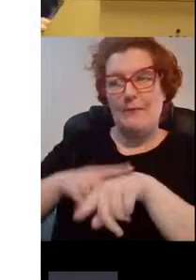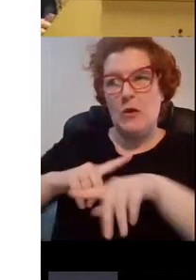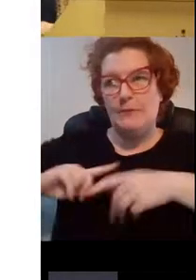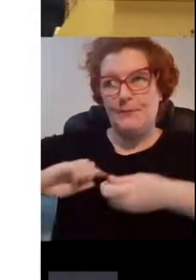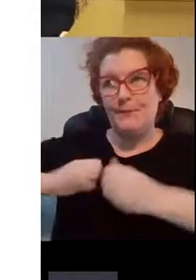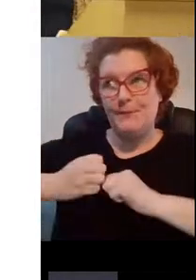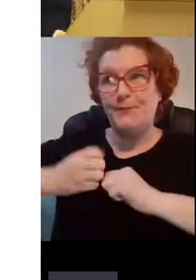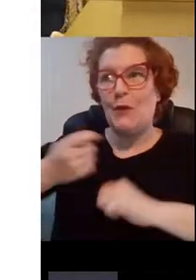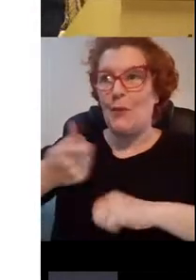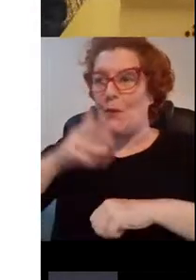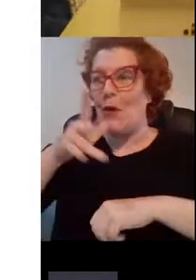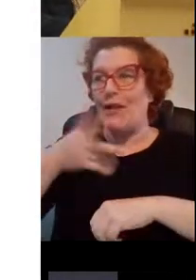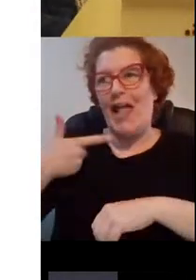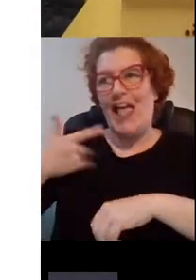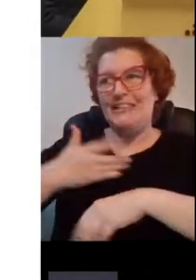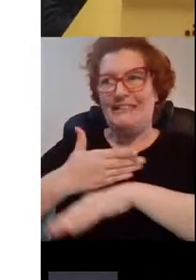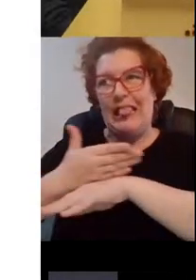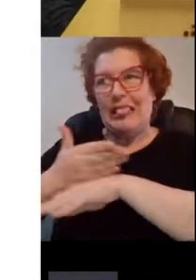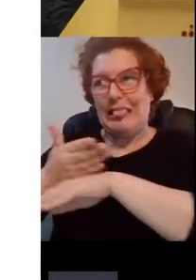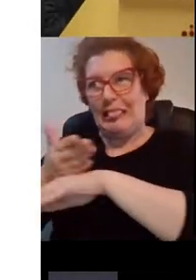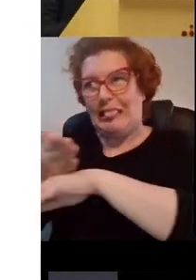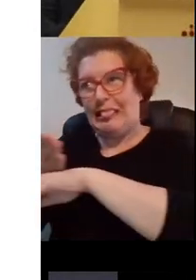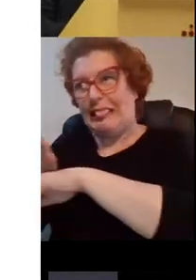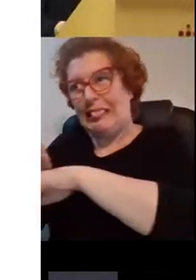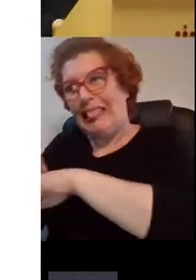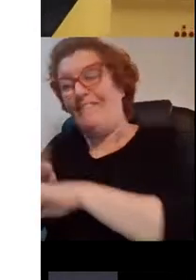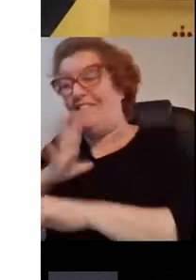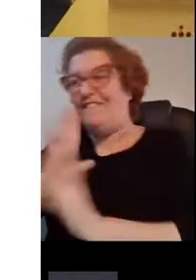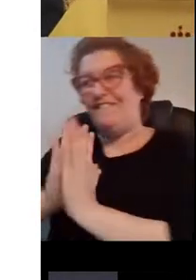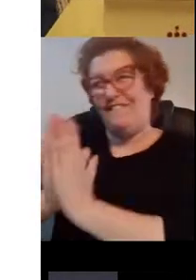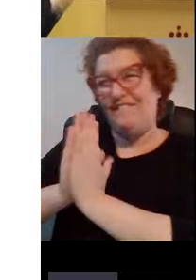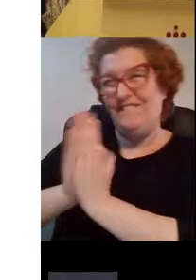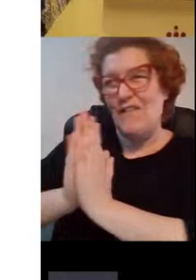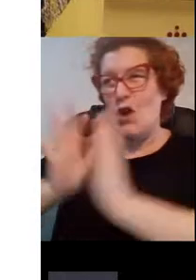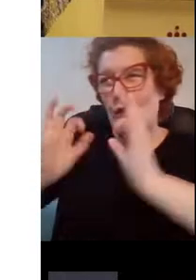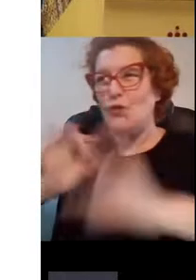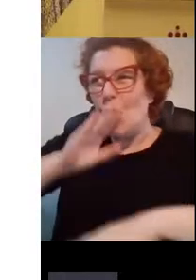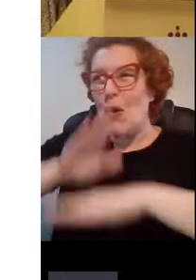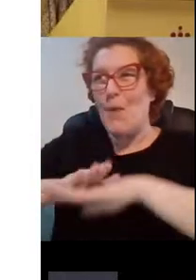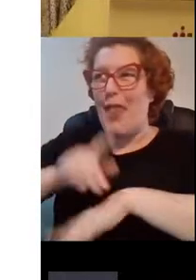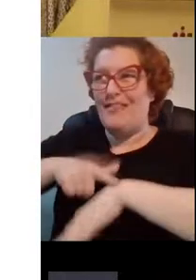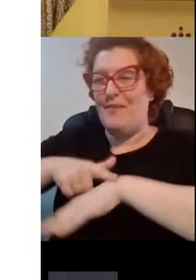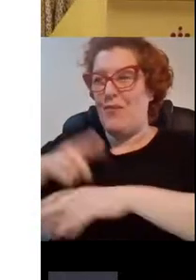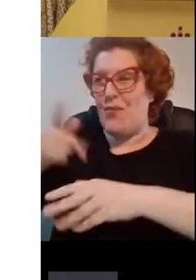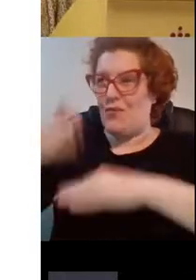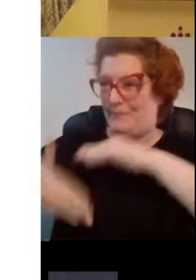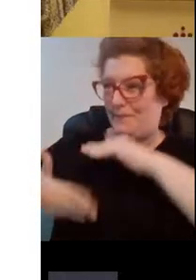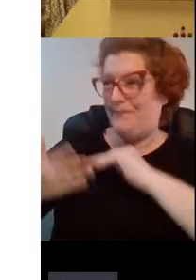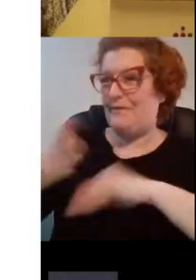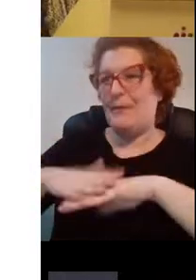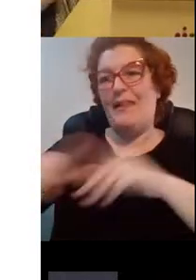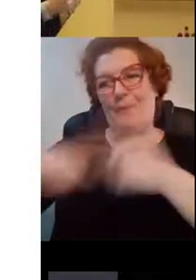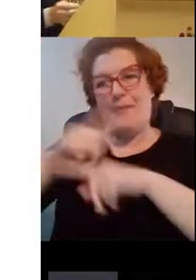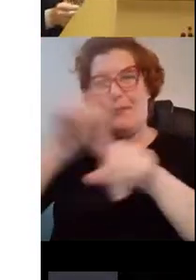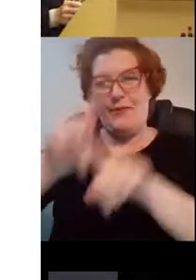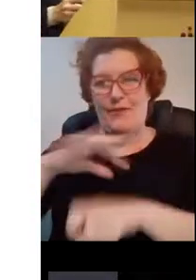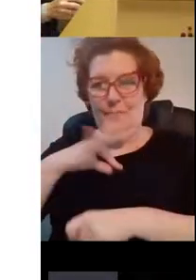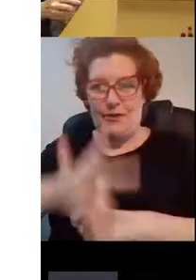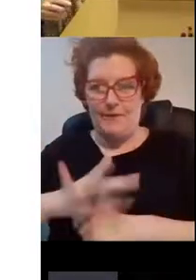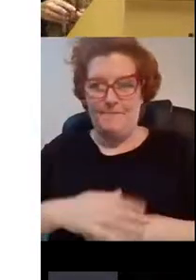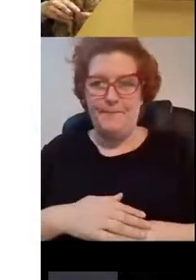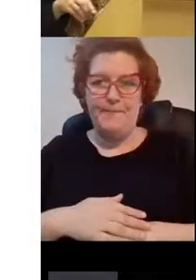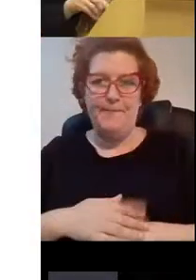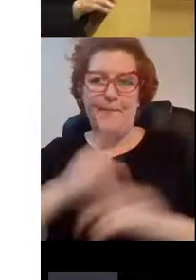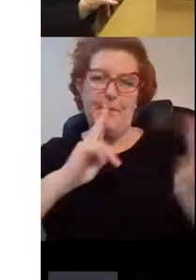ya vamos acumulando bastante retraso. Entonces, luego estaría bien tener un tiempo para la pregunta.